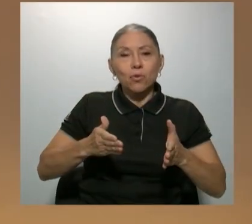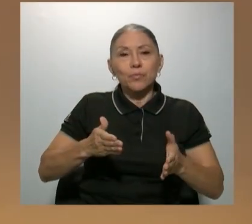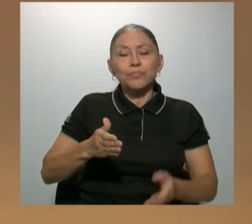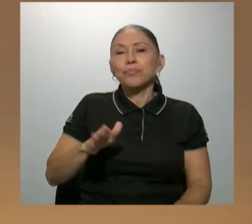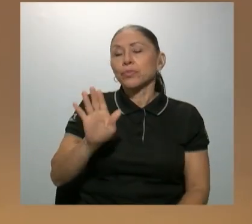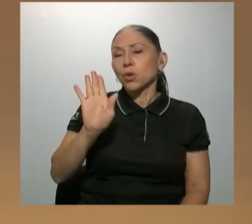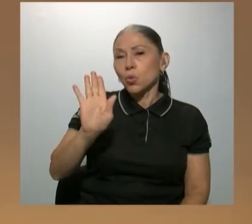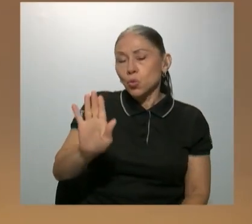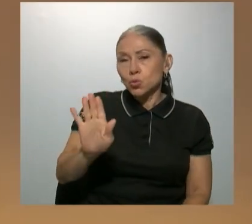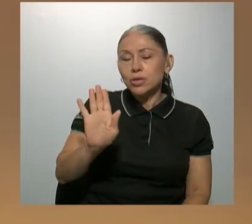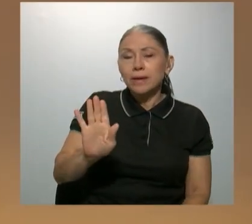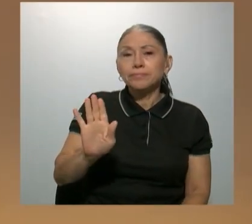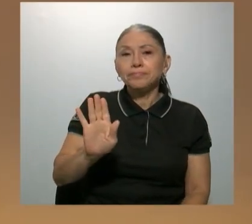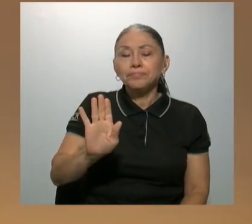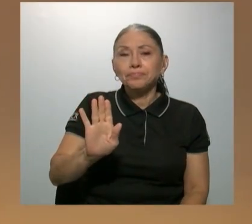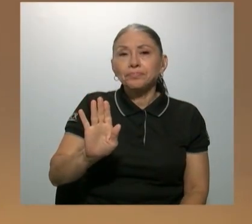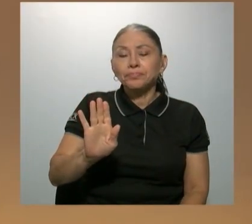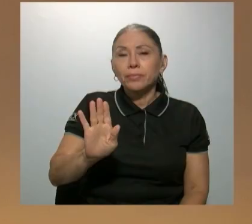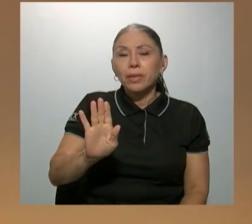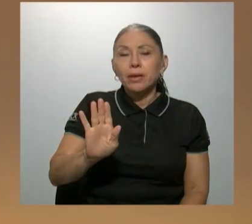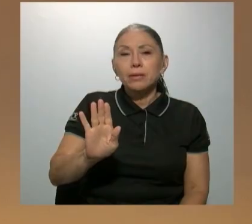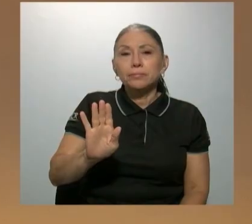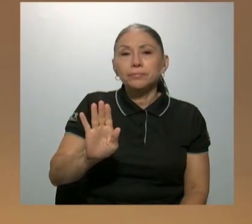cuya mayor